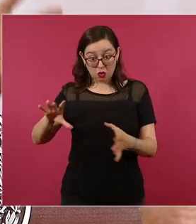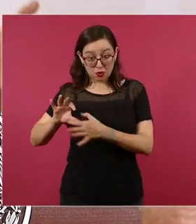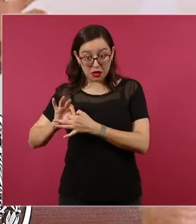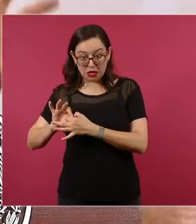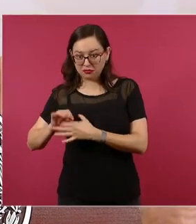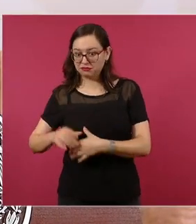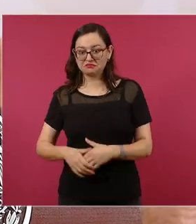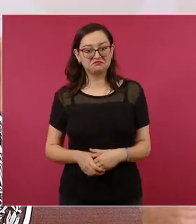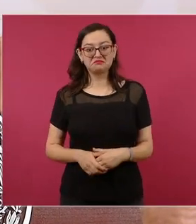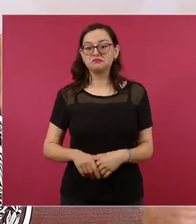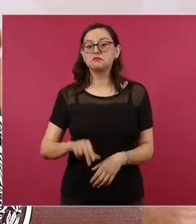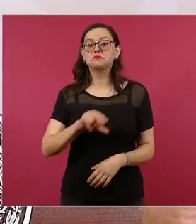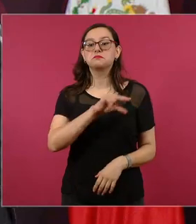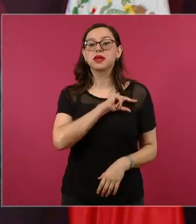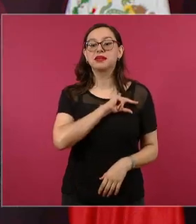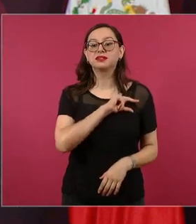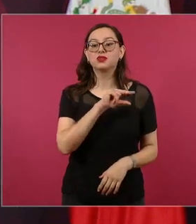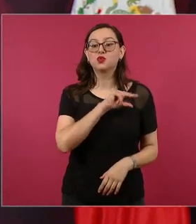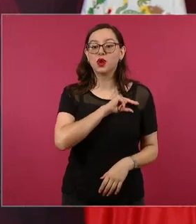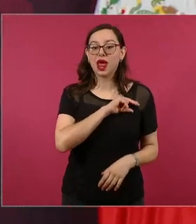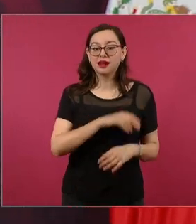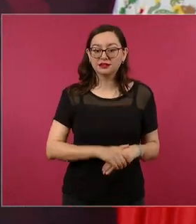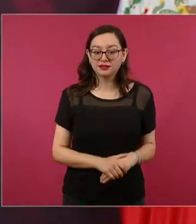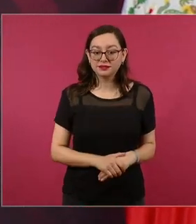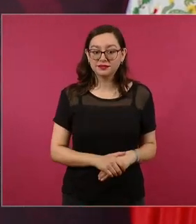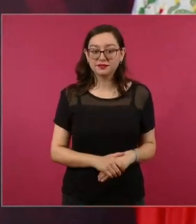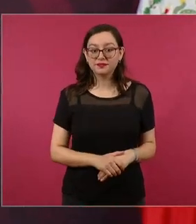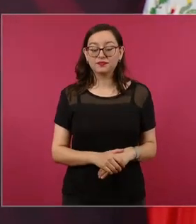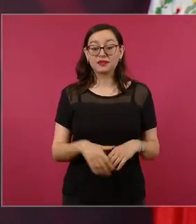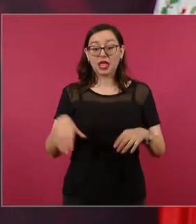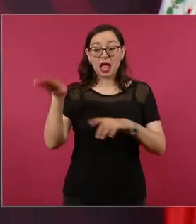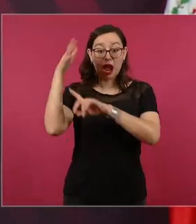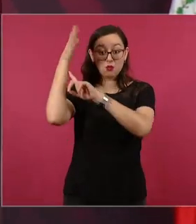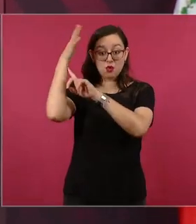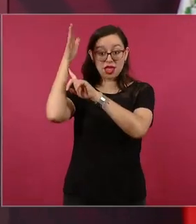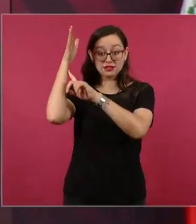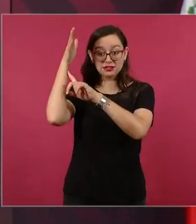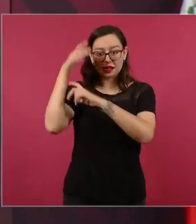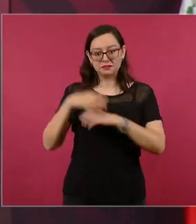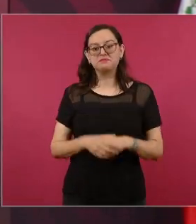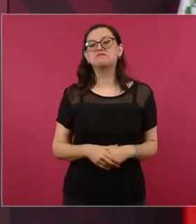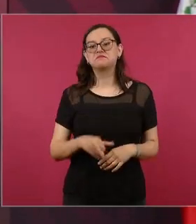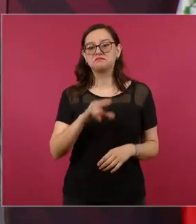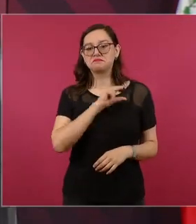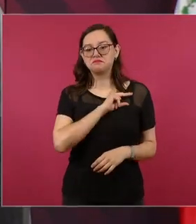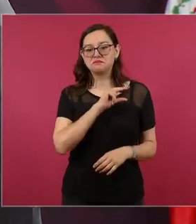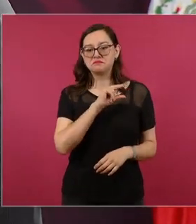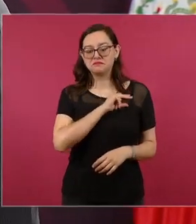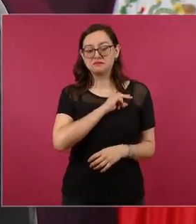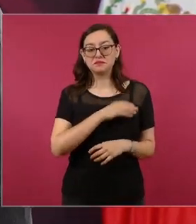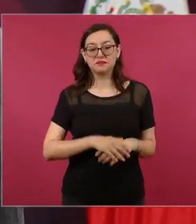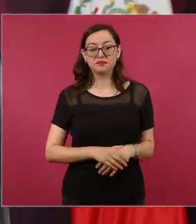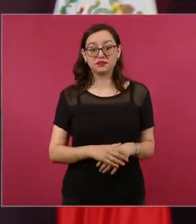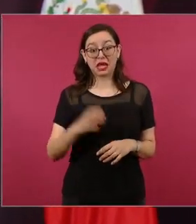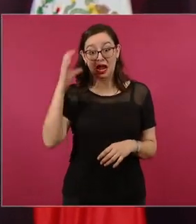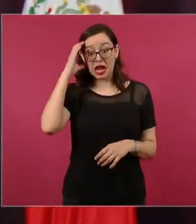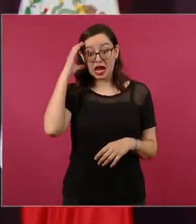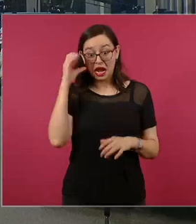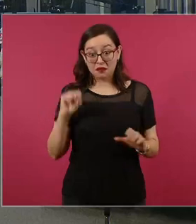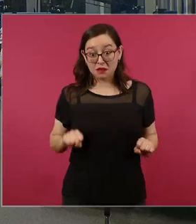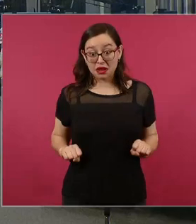de un hospital del ISSSTE, la ambulancia privatizada, las camillas